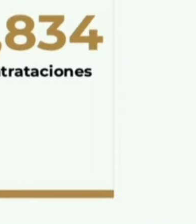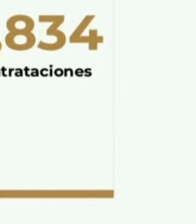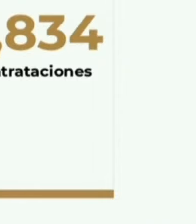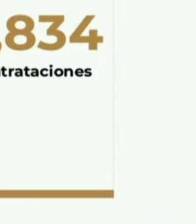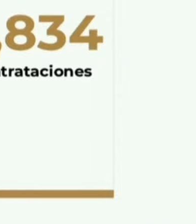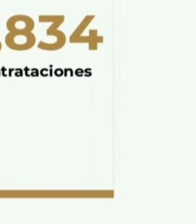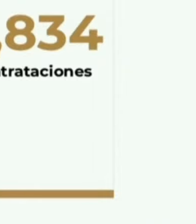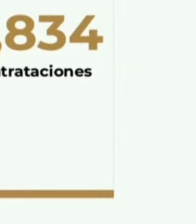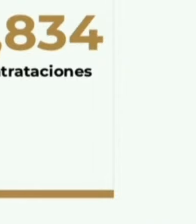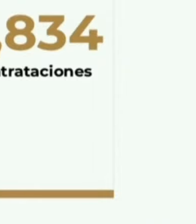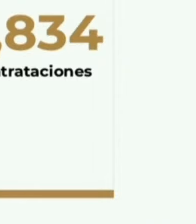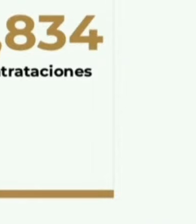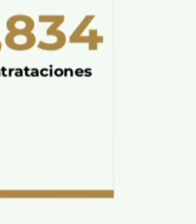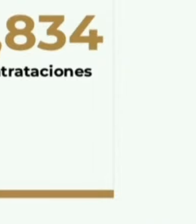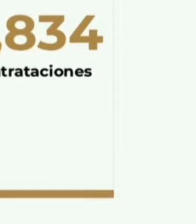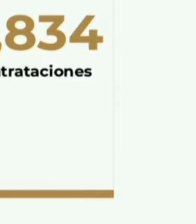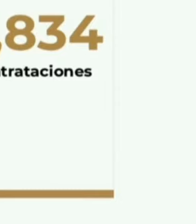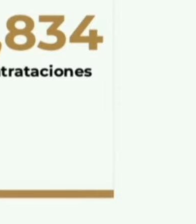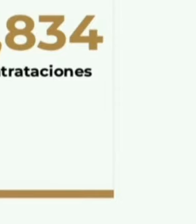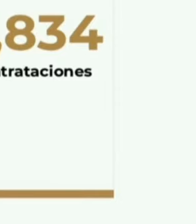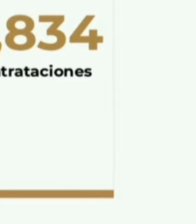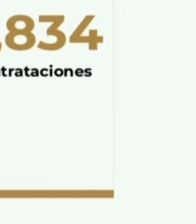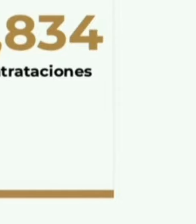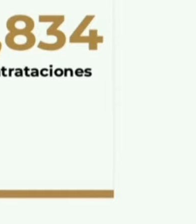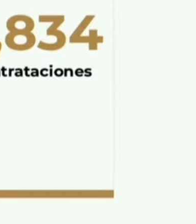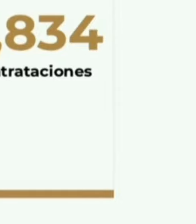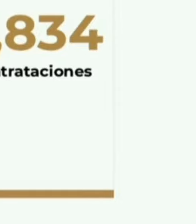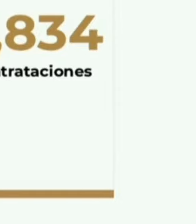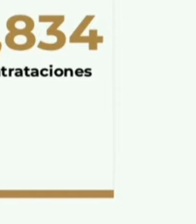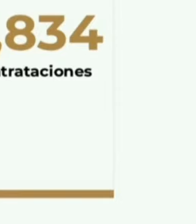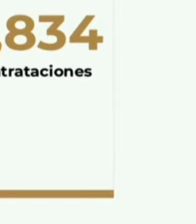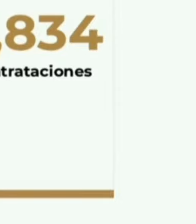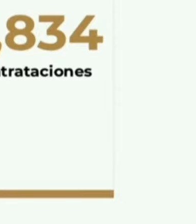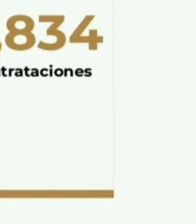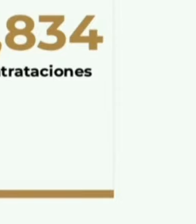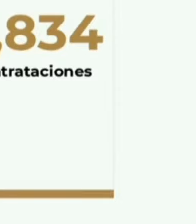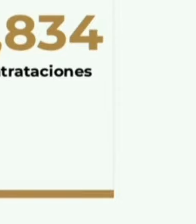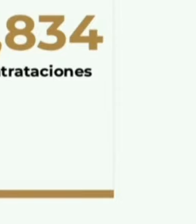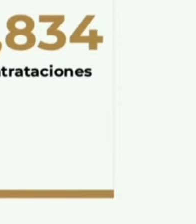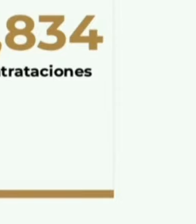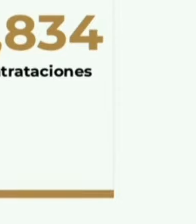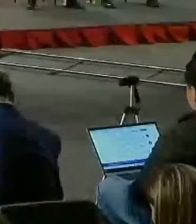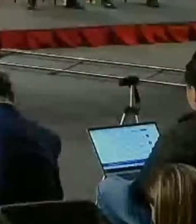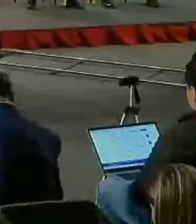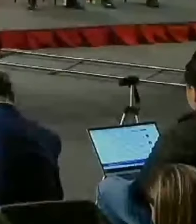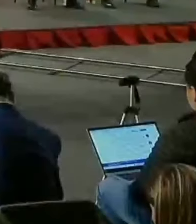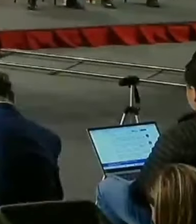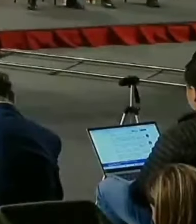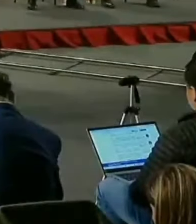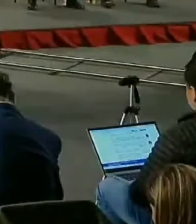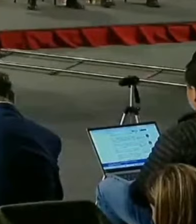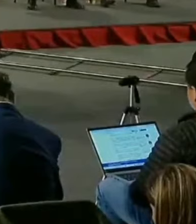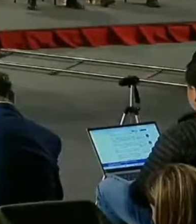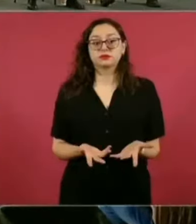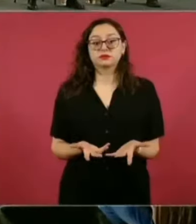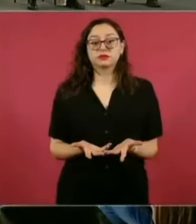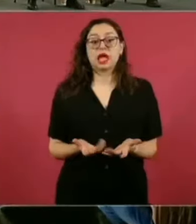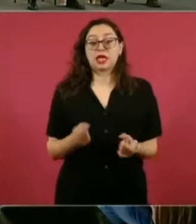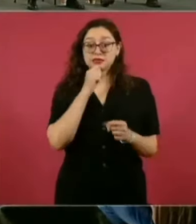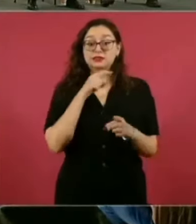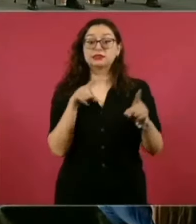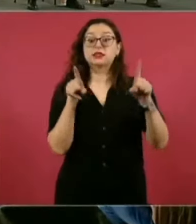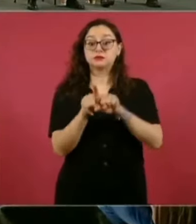había otra brecha importante en personal de enfermería. Y aquí sí, en la enfermería, tanto las enfermeras, enfermeros especialistas,